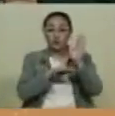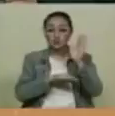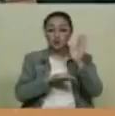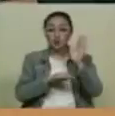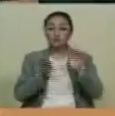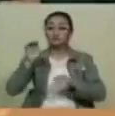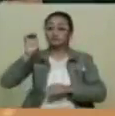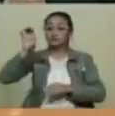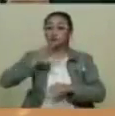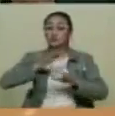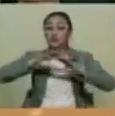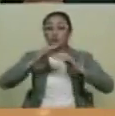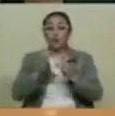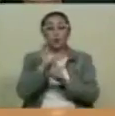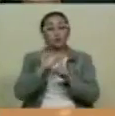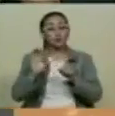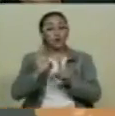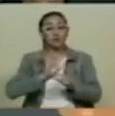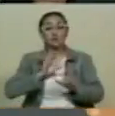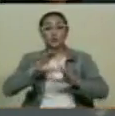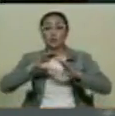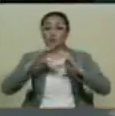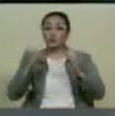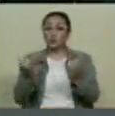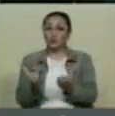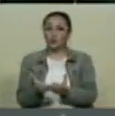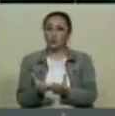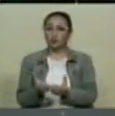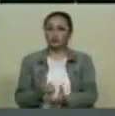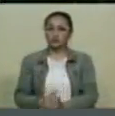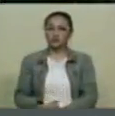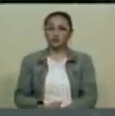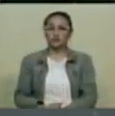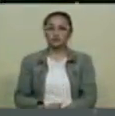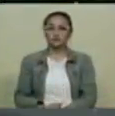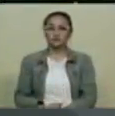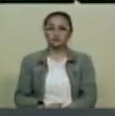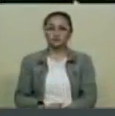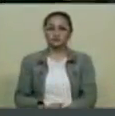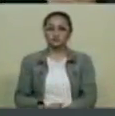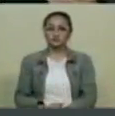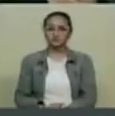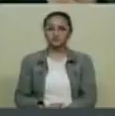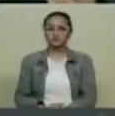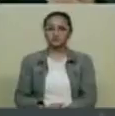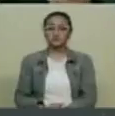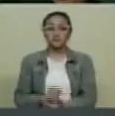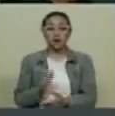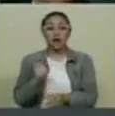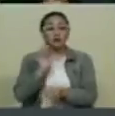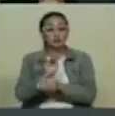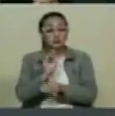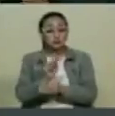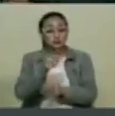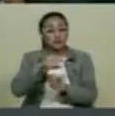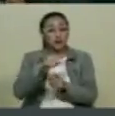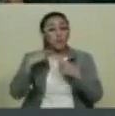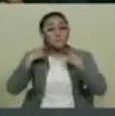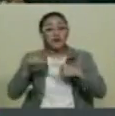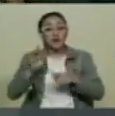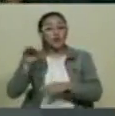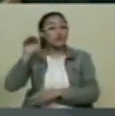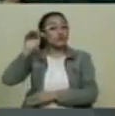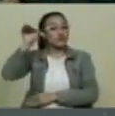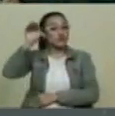patrimonio cultural inmaterial con urgentes medidas de salvaguarda. Ahora queda de